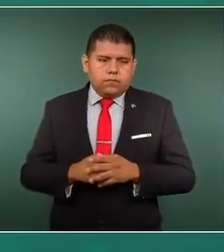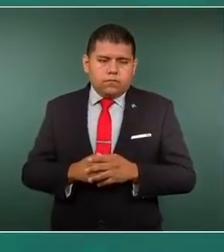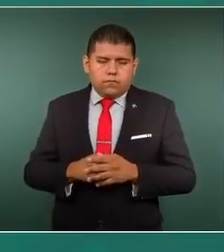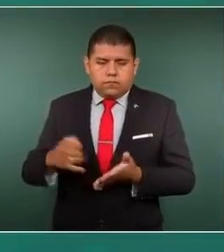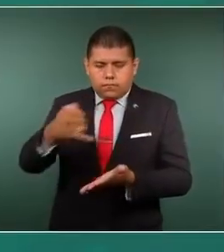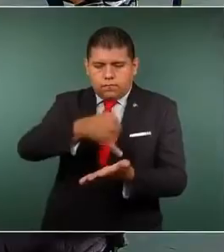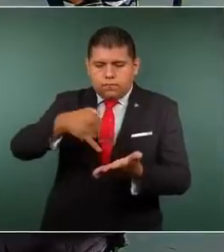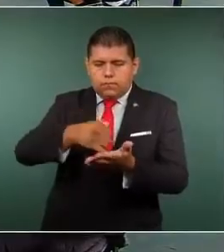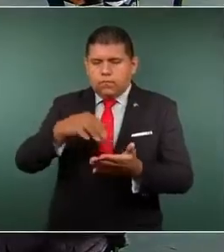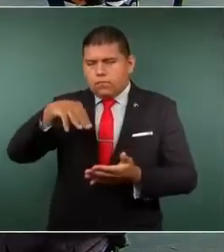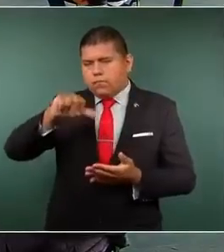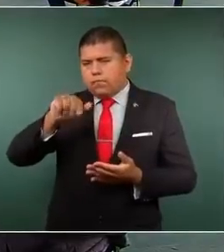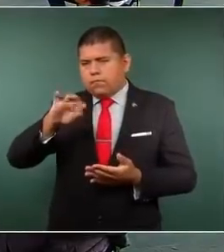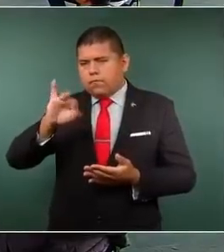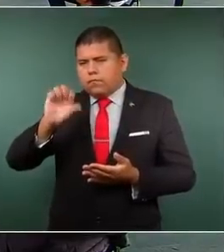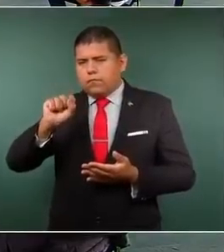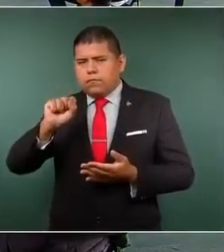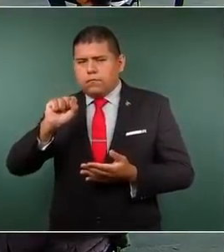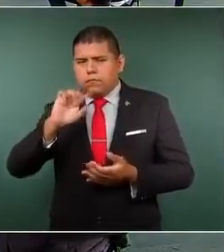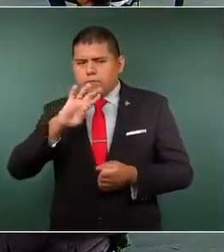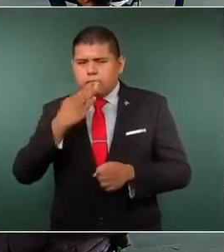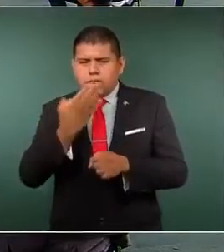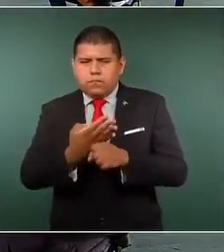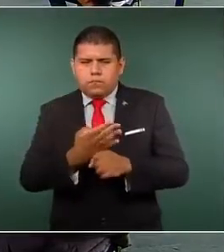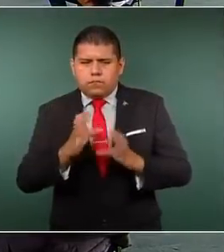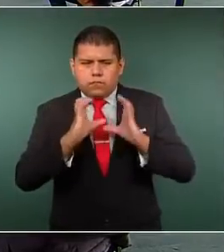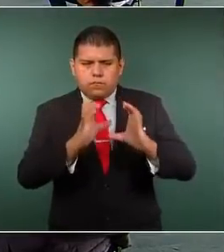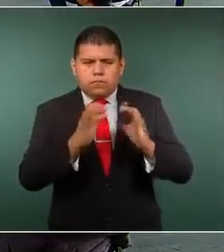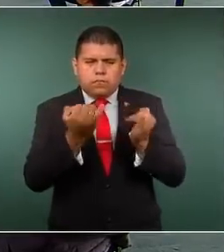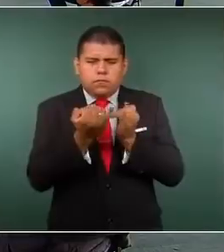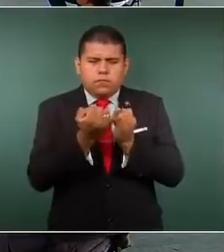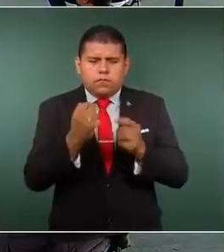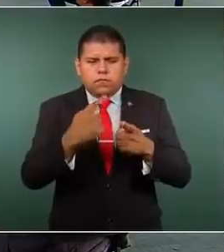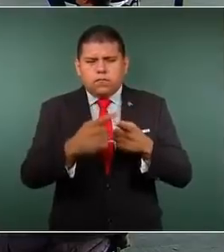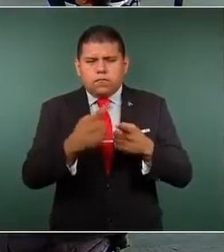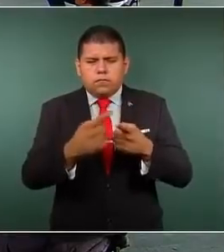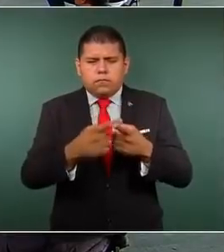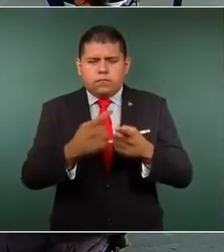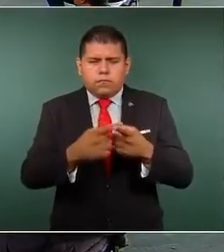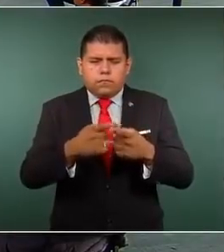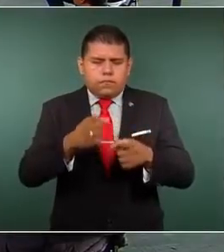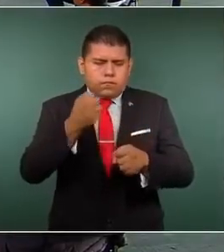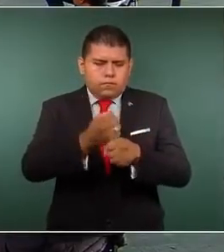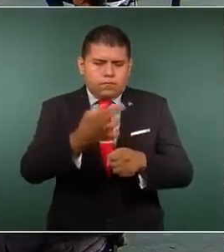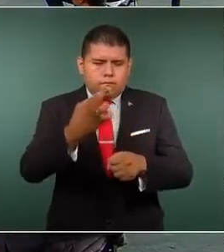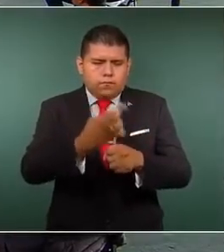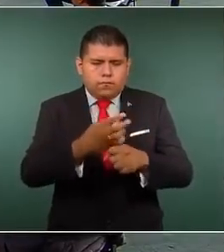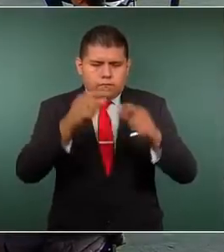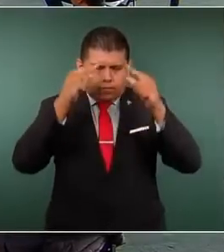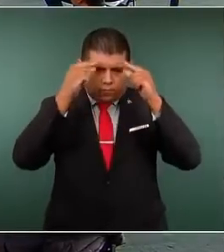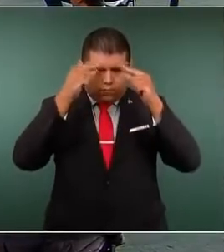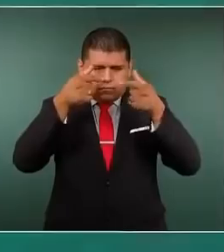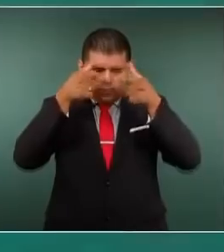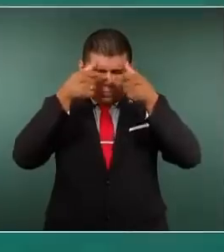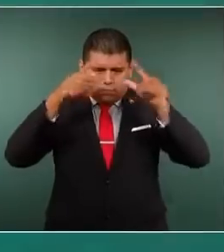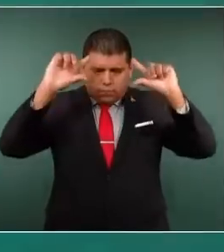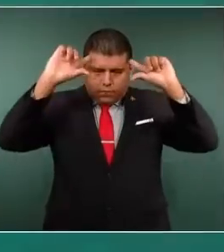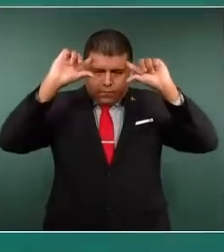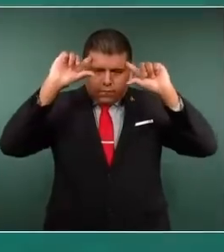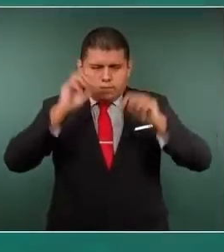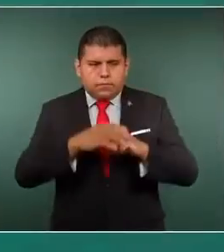islas marías en custodia de la secretaria de marina pero no hemos podido avanzar